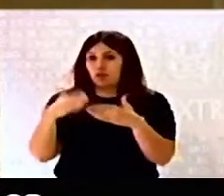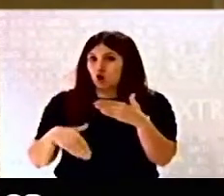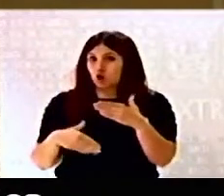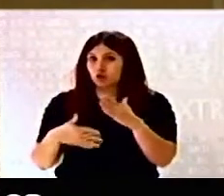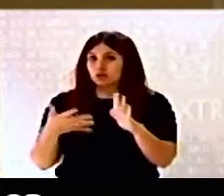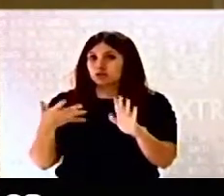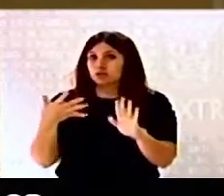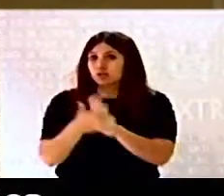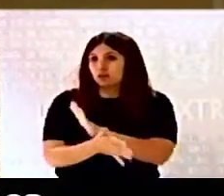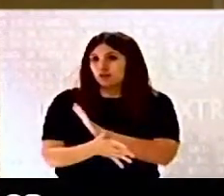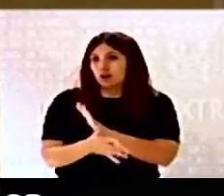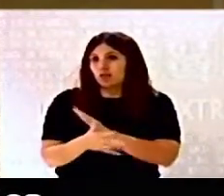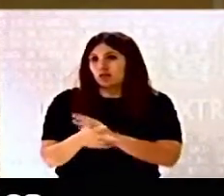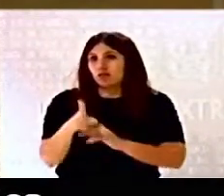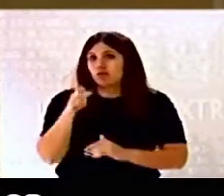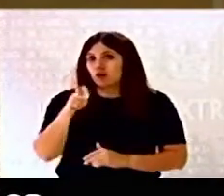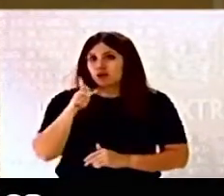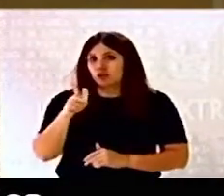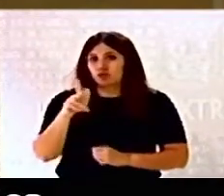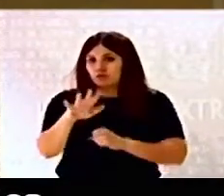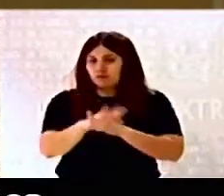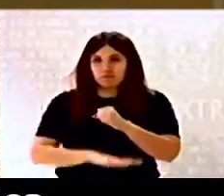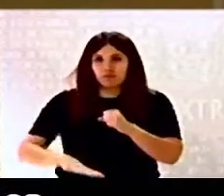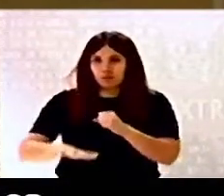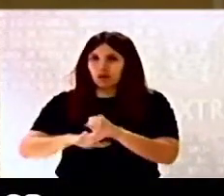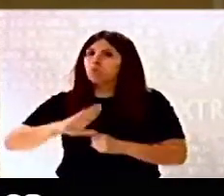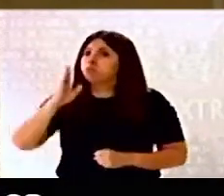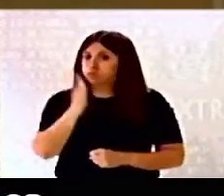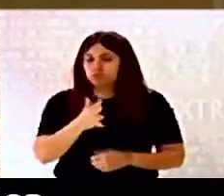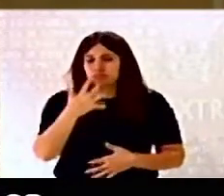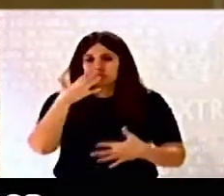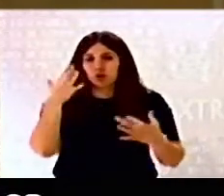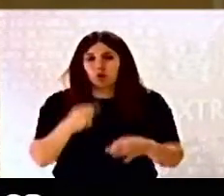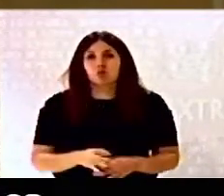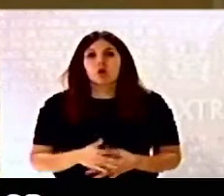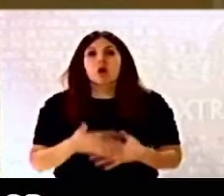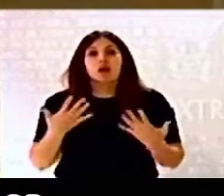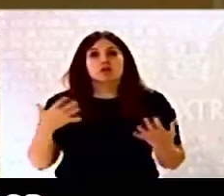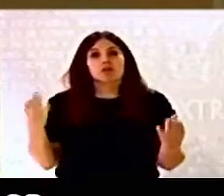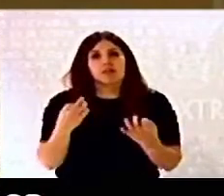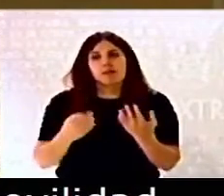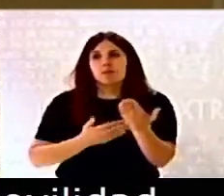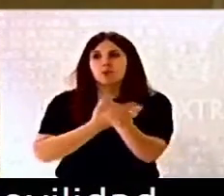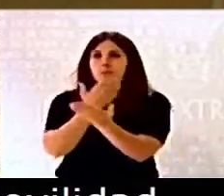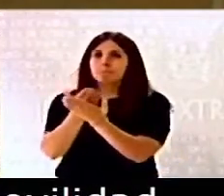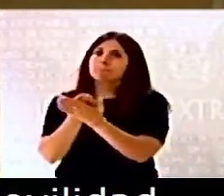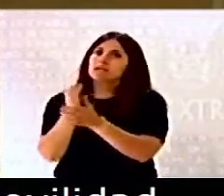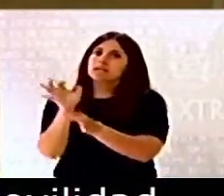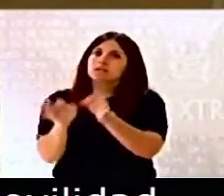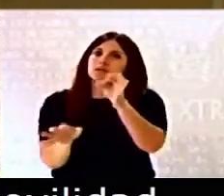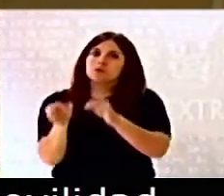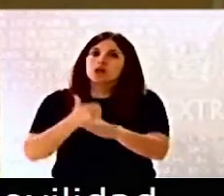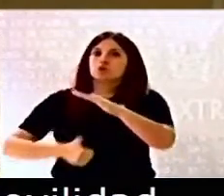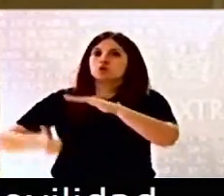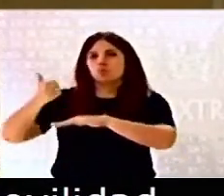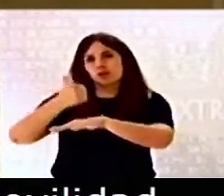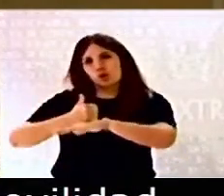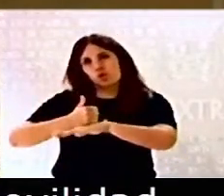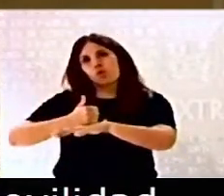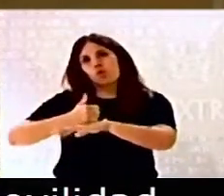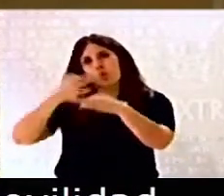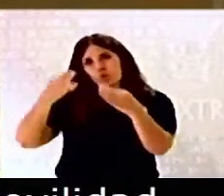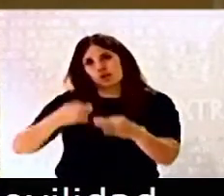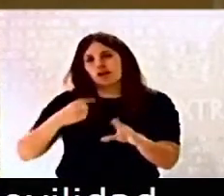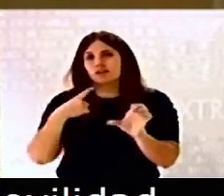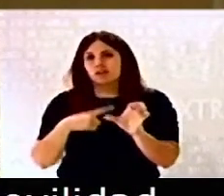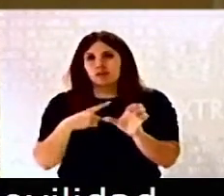afectará a derechos fundamentales de la persona y, por lo tanto, tendrán que ser ratificadas por el Tribunal Superior de Justicia de Extremadura. Por lo